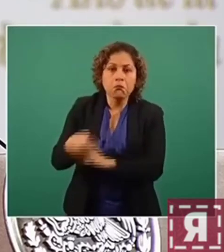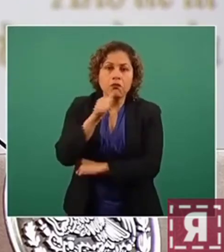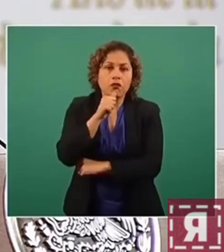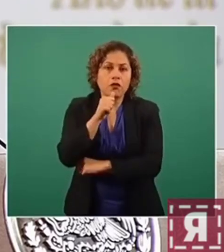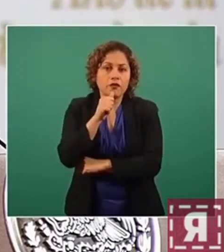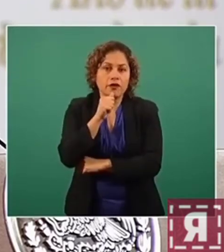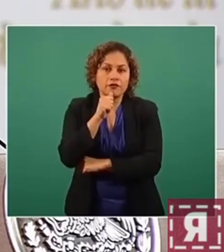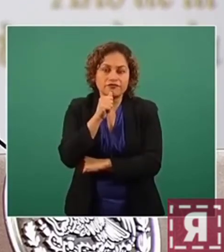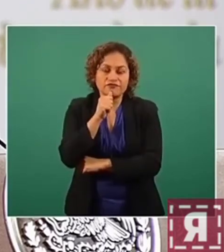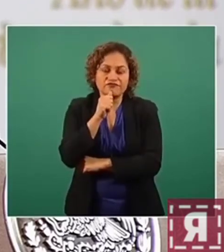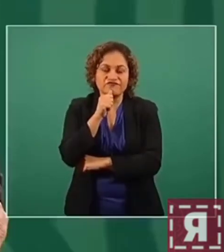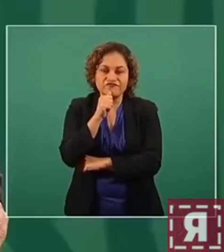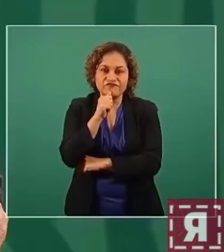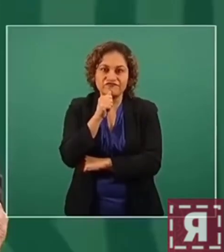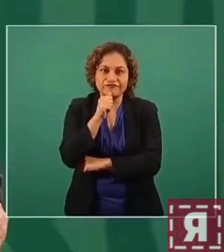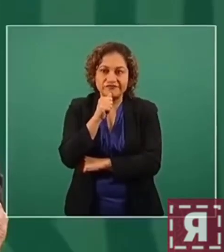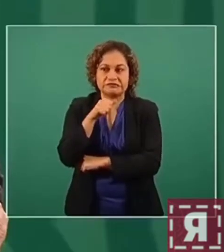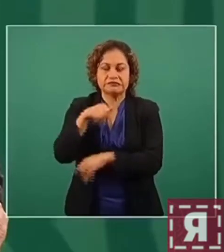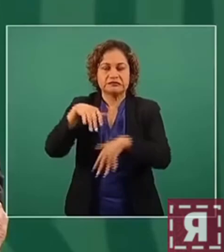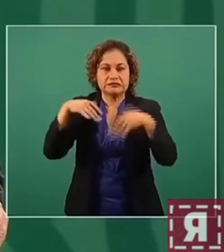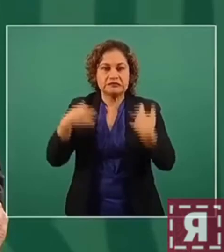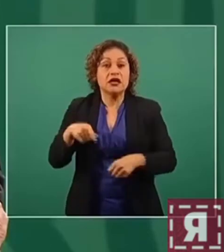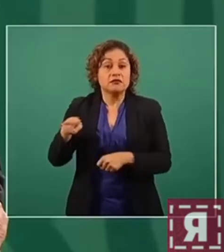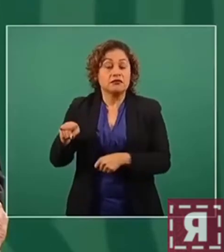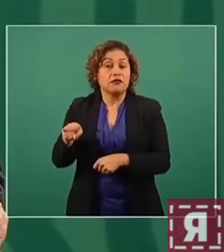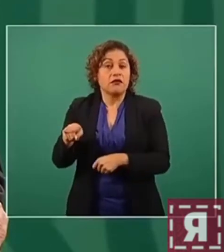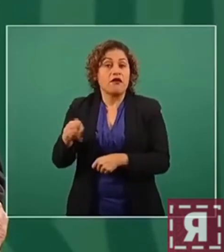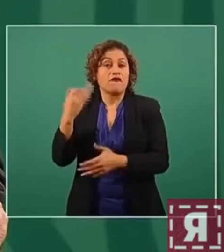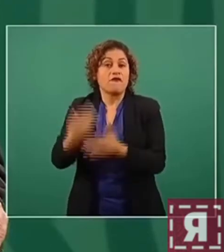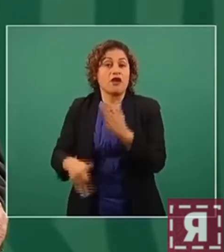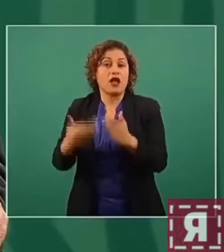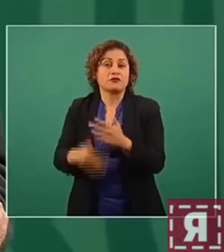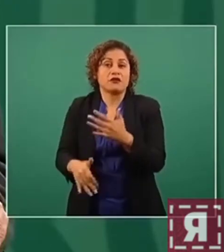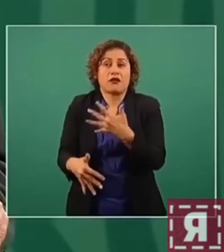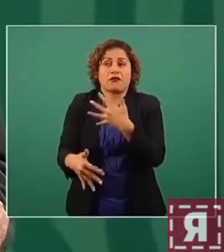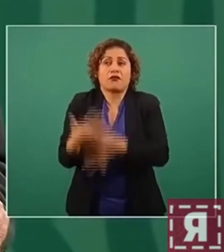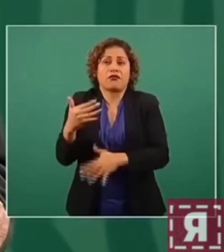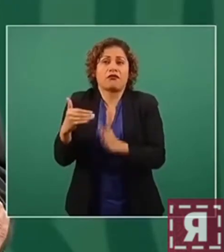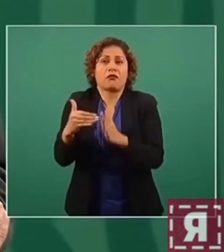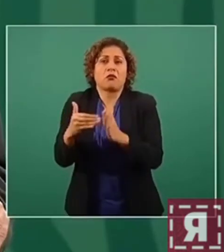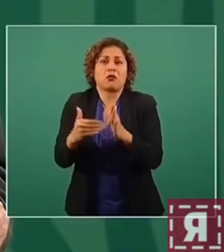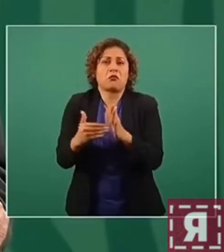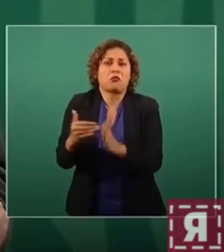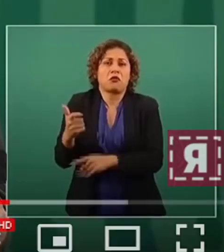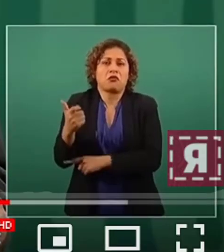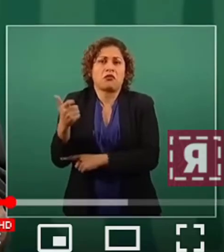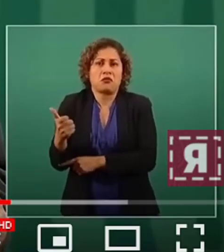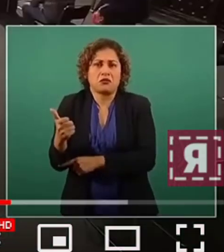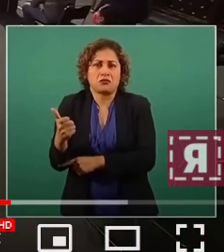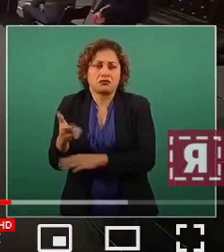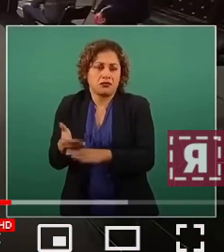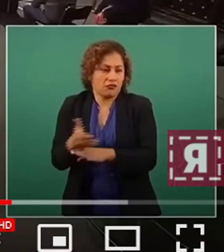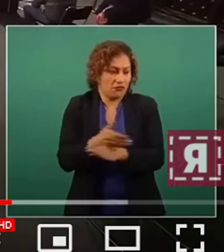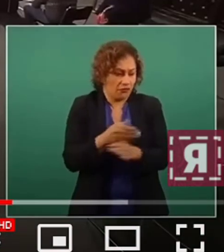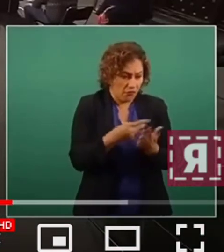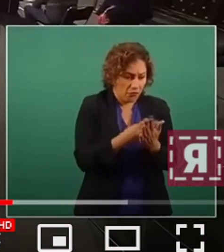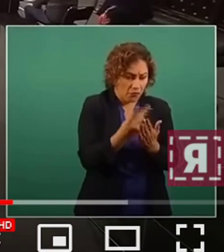15 mil millones más para terminarlo. Wow. O sea, 3 veces más de lo estimado. Sí, sí.